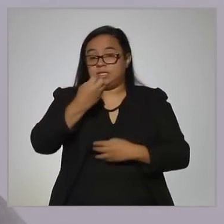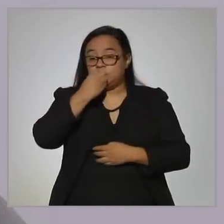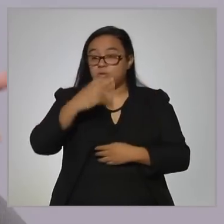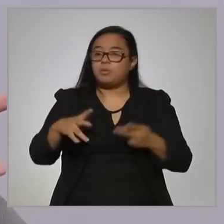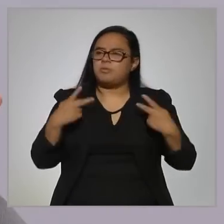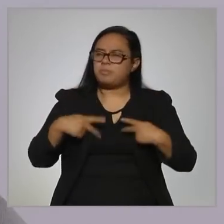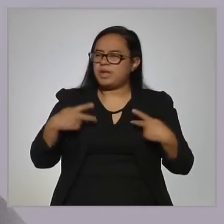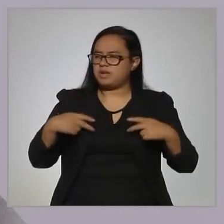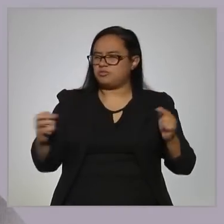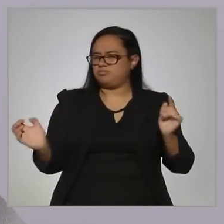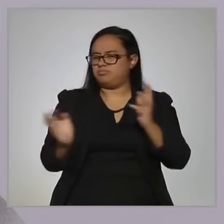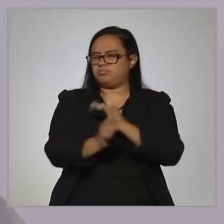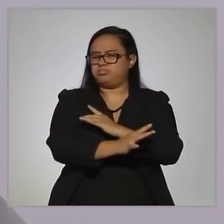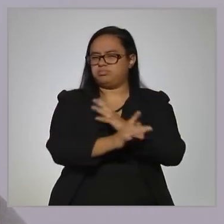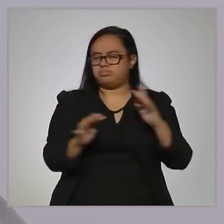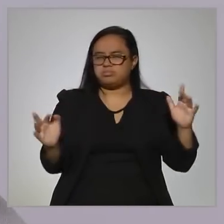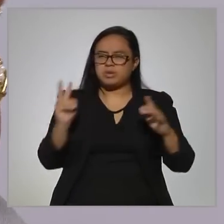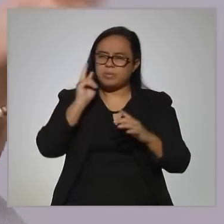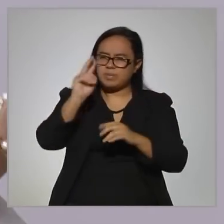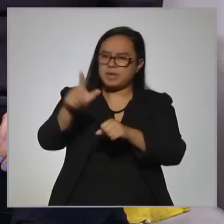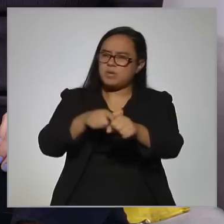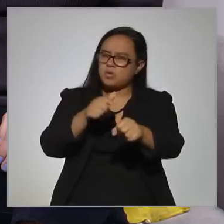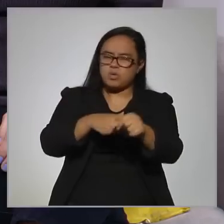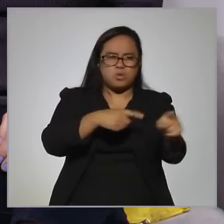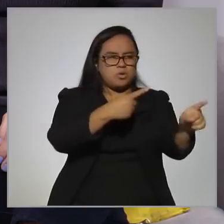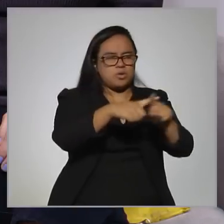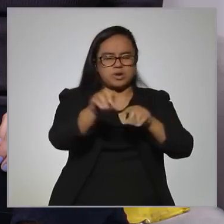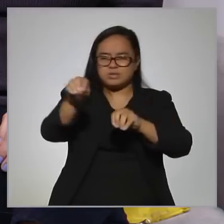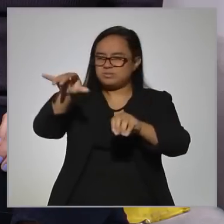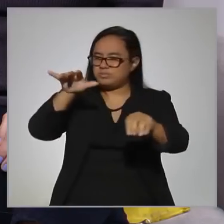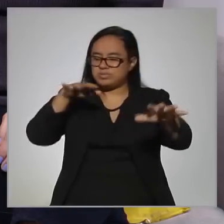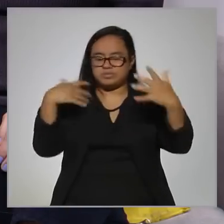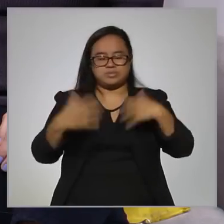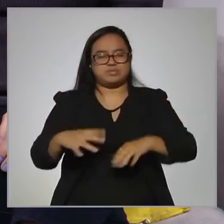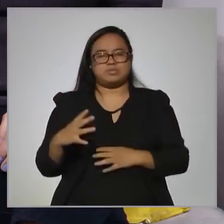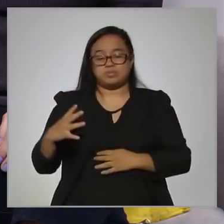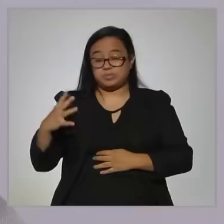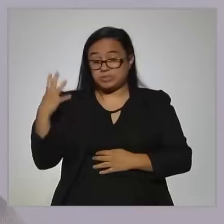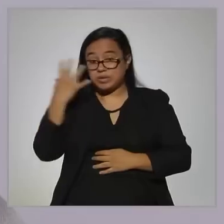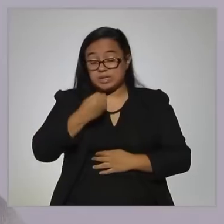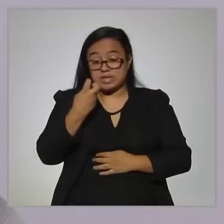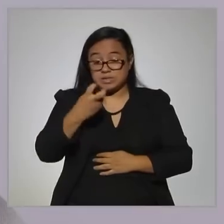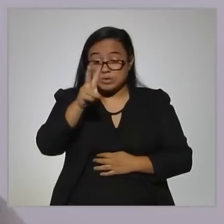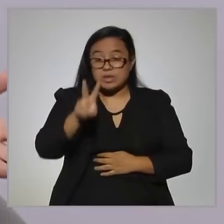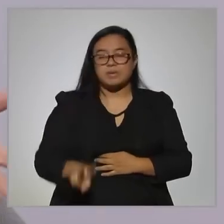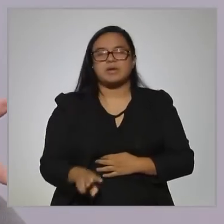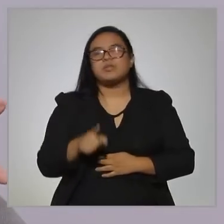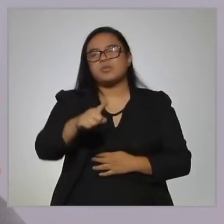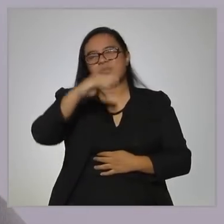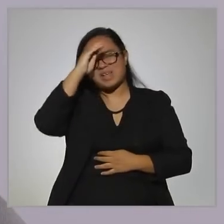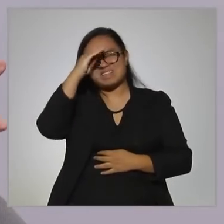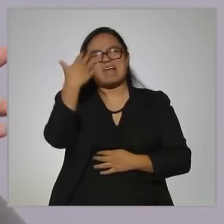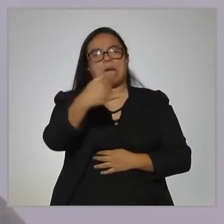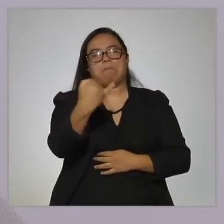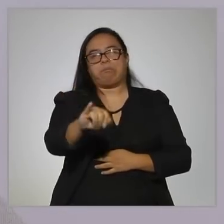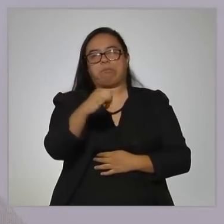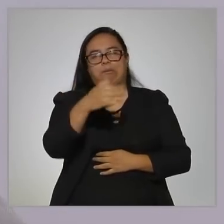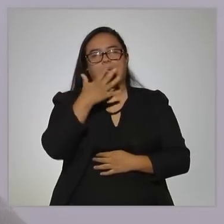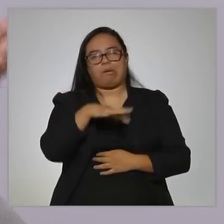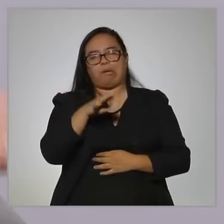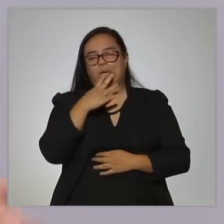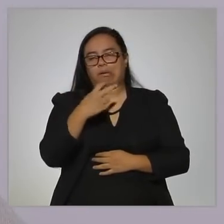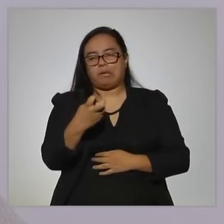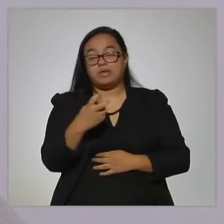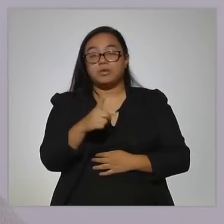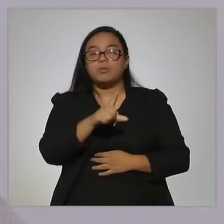gente en las calles, ver los colores de todo. De verdad que son cosas que parecen sencillas, pero muchas veces no